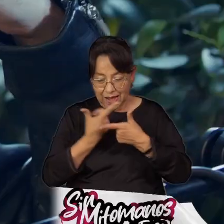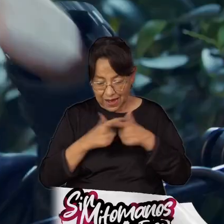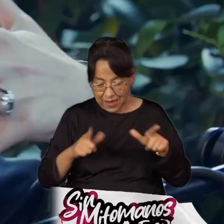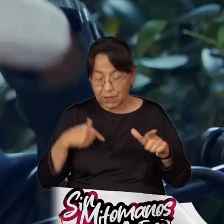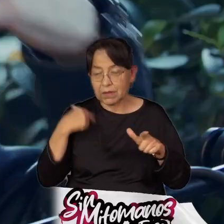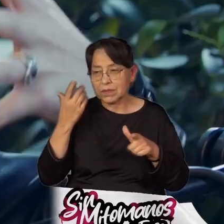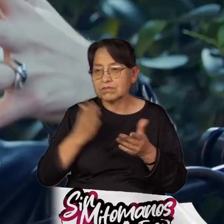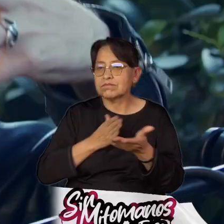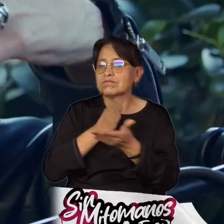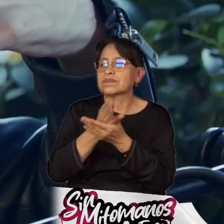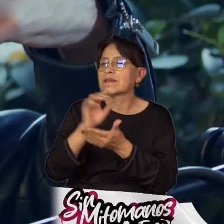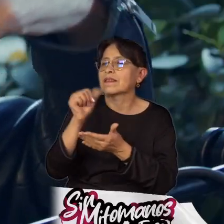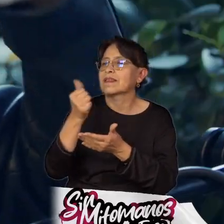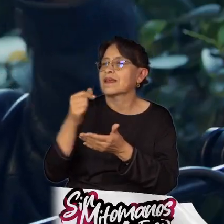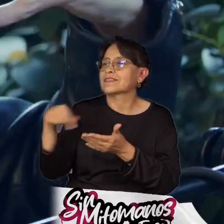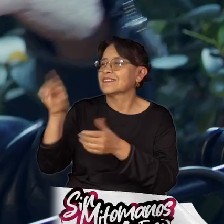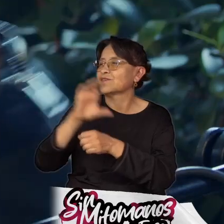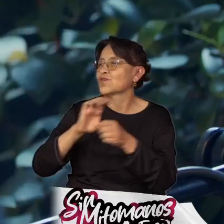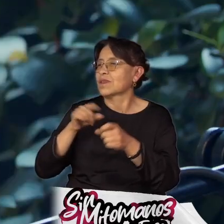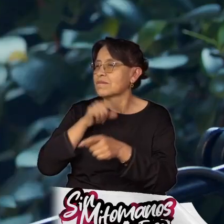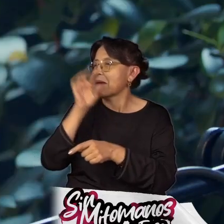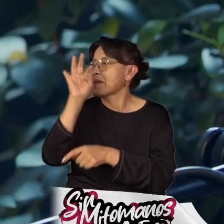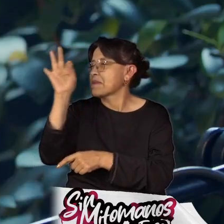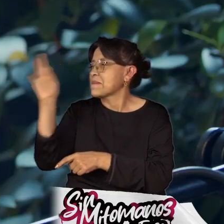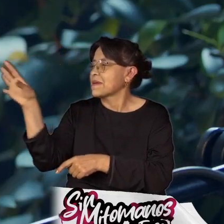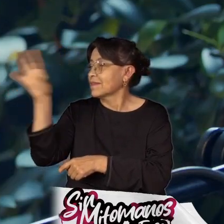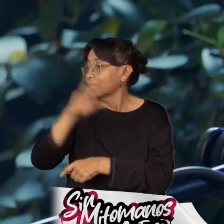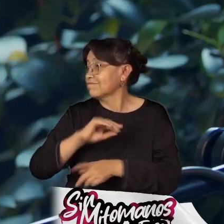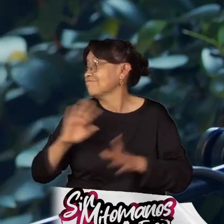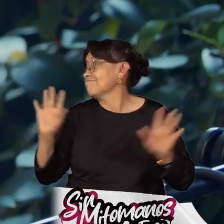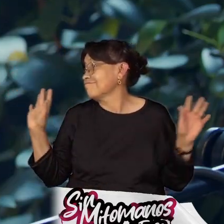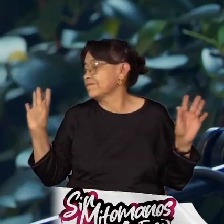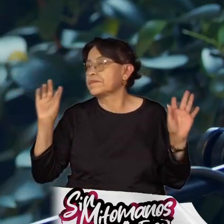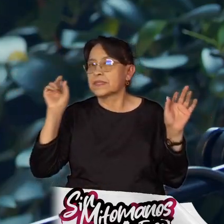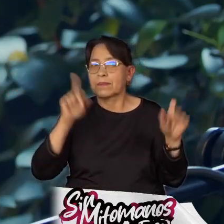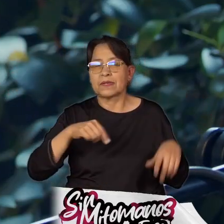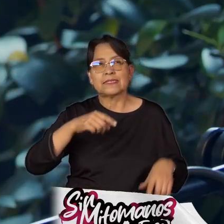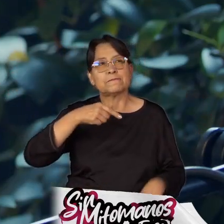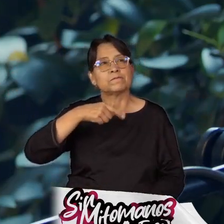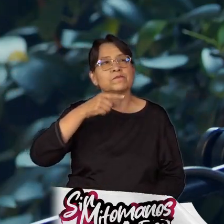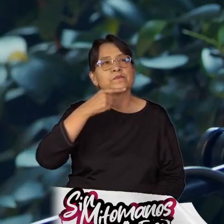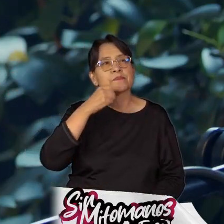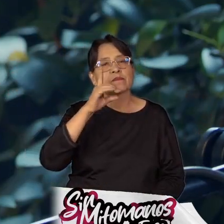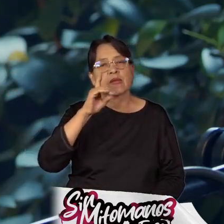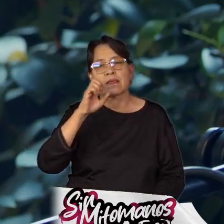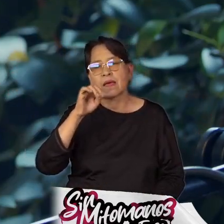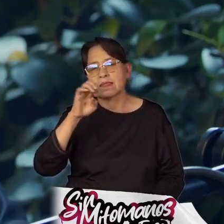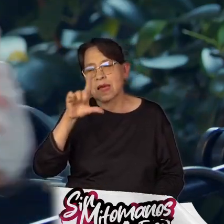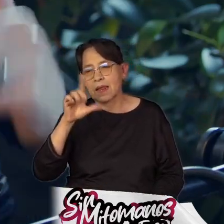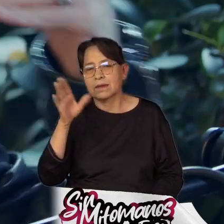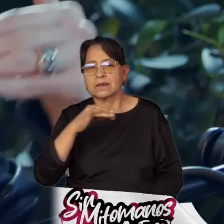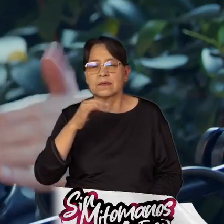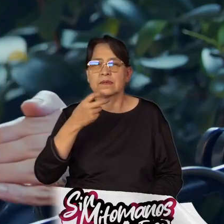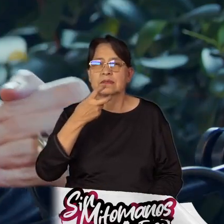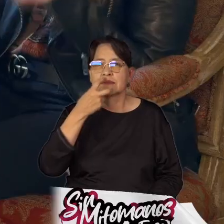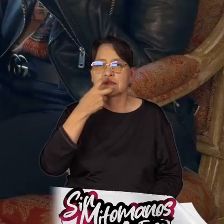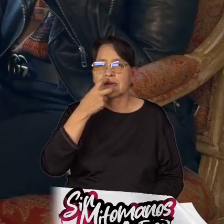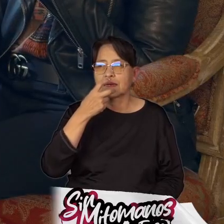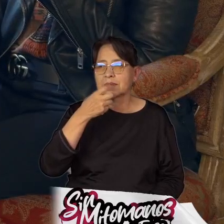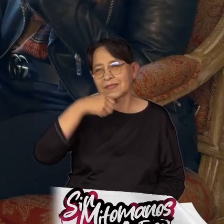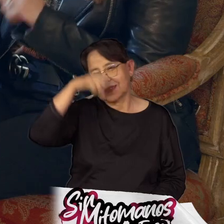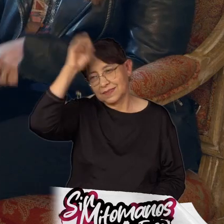es de bendición y luz para esas mismas 10 ciudades, ¿no? O Daniel e Isaías, una